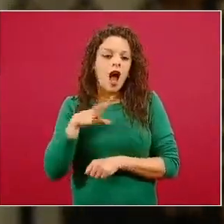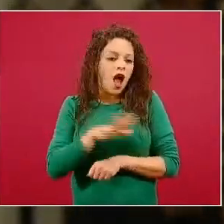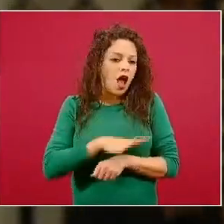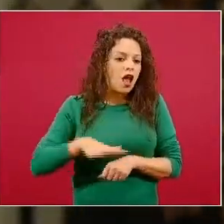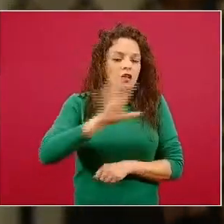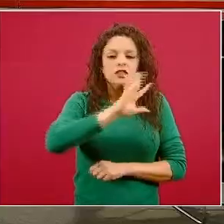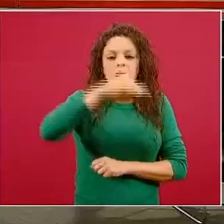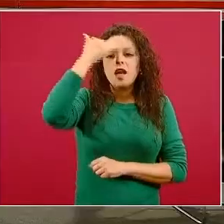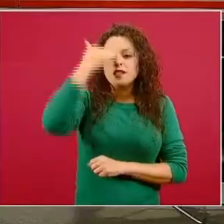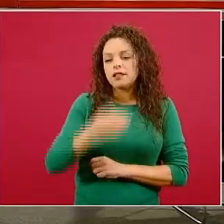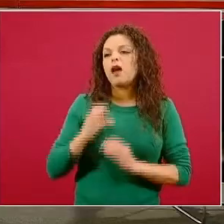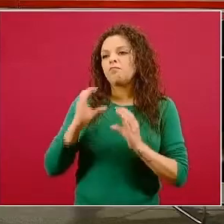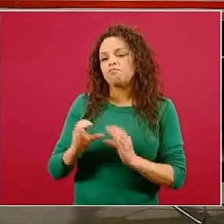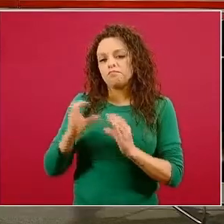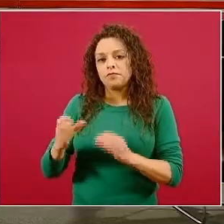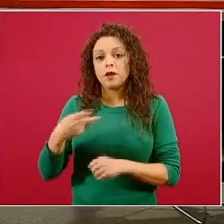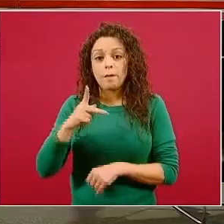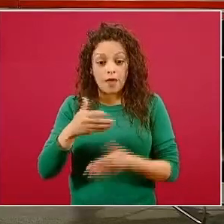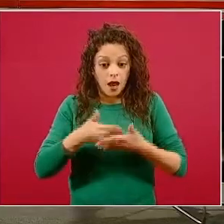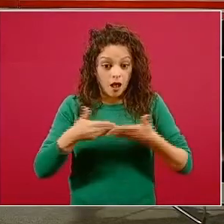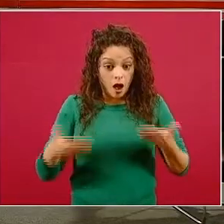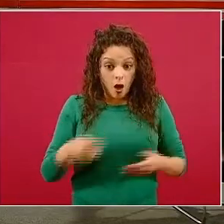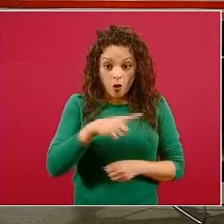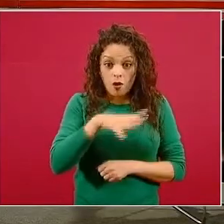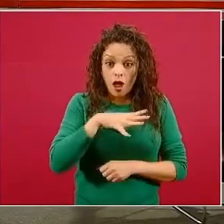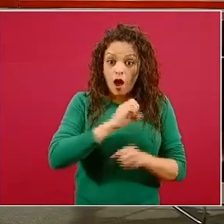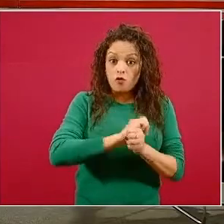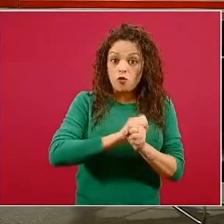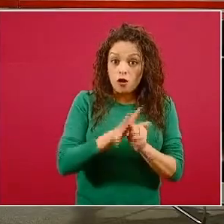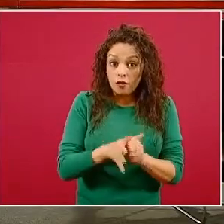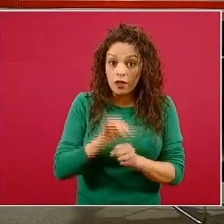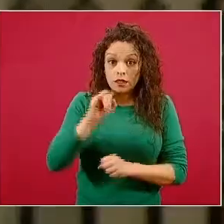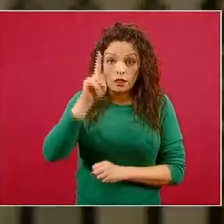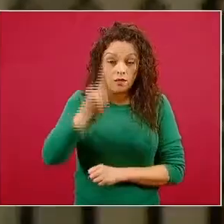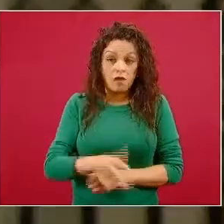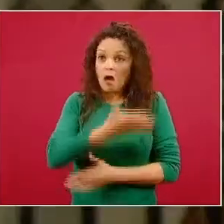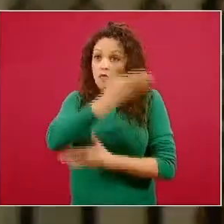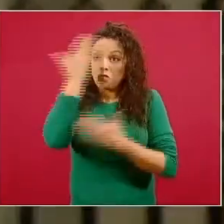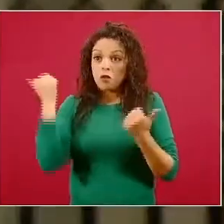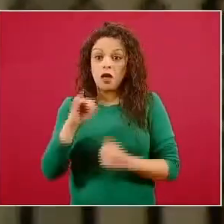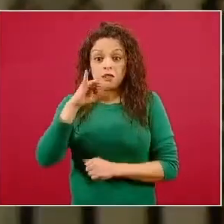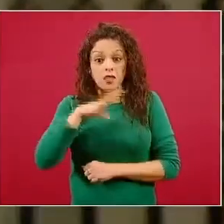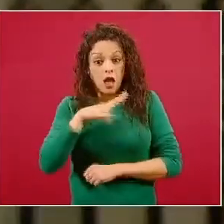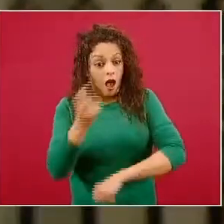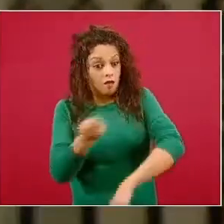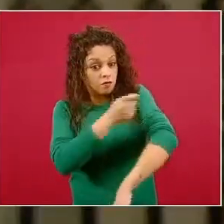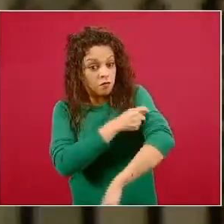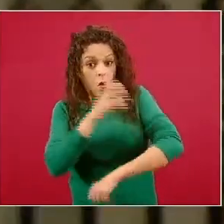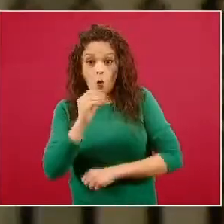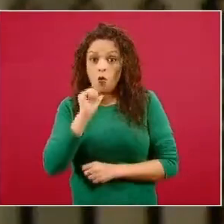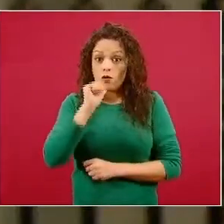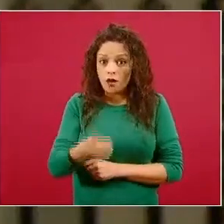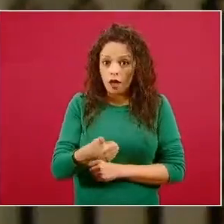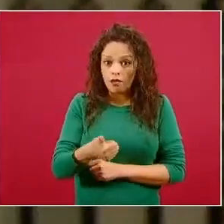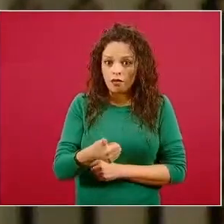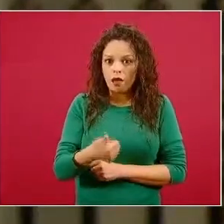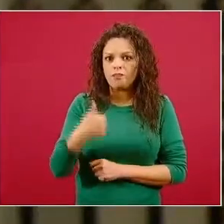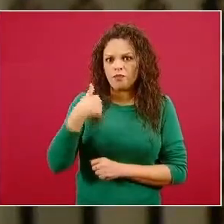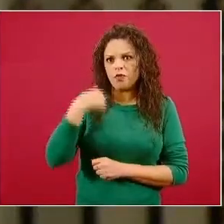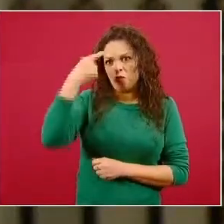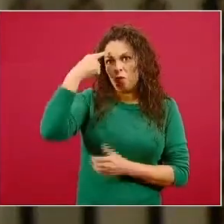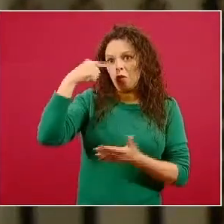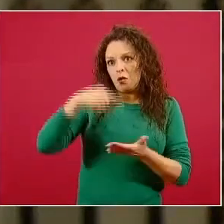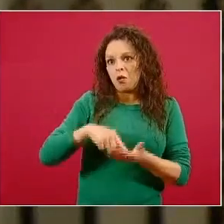que ahora que tenemos el coronavirus y es incierto esto de que vaya a haber o no vaya a haber una vacuna, yo me inclino más a la idea de que pueda haber algún tratamiento